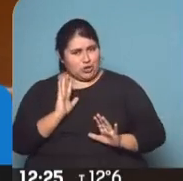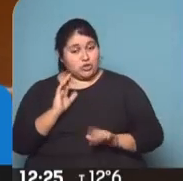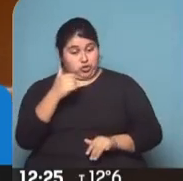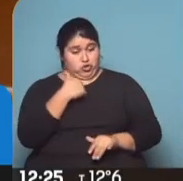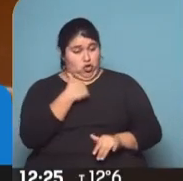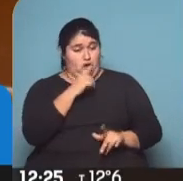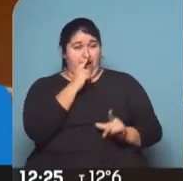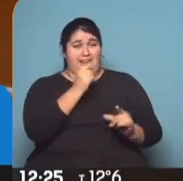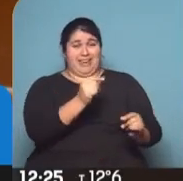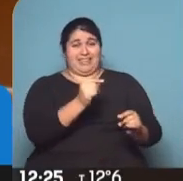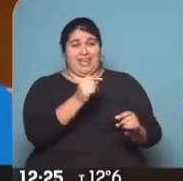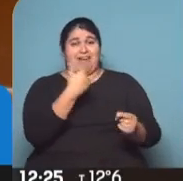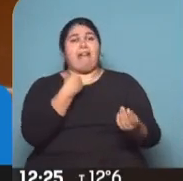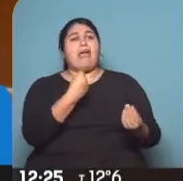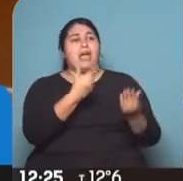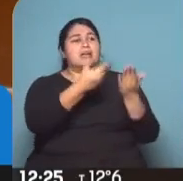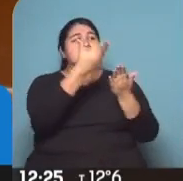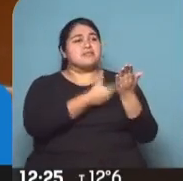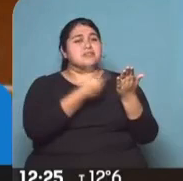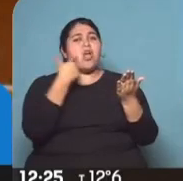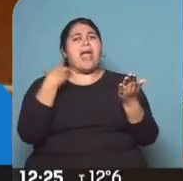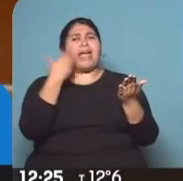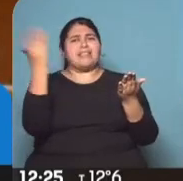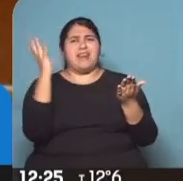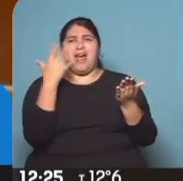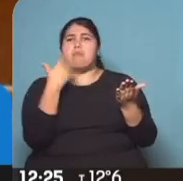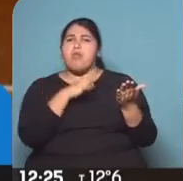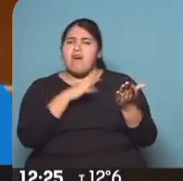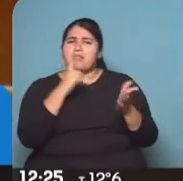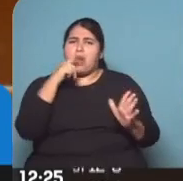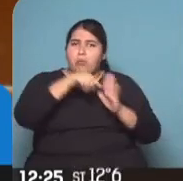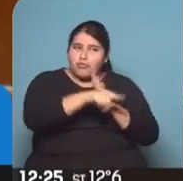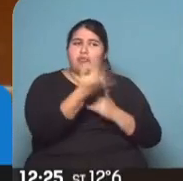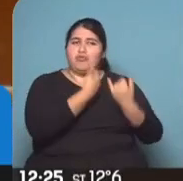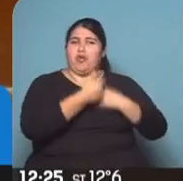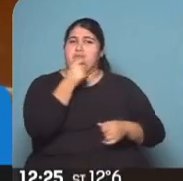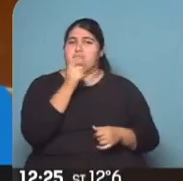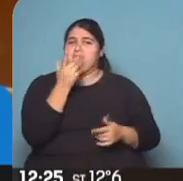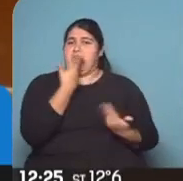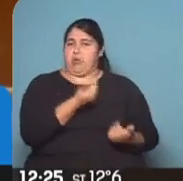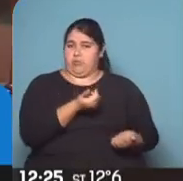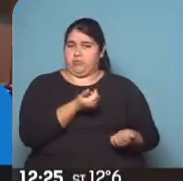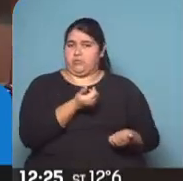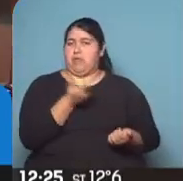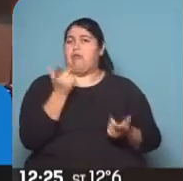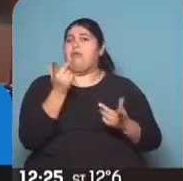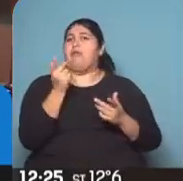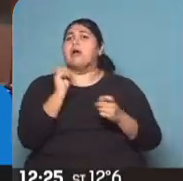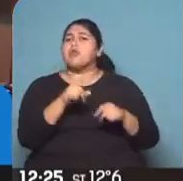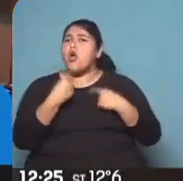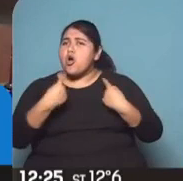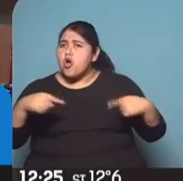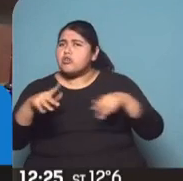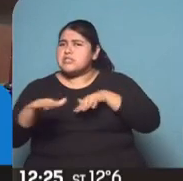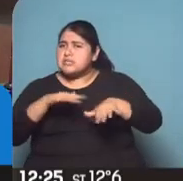no conocer la letra chica pero está claro que un acuerdo de este tipo son positivos para el país me parece que no hay que